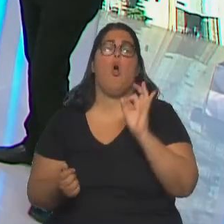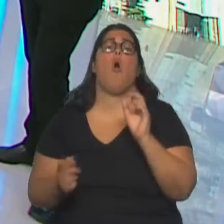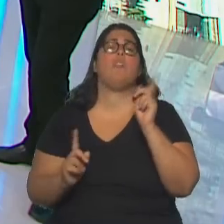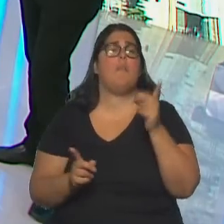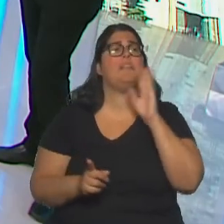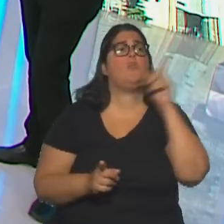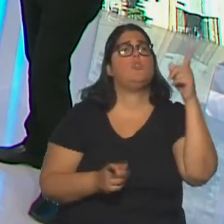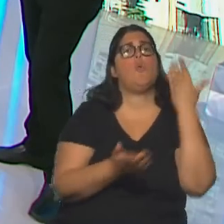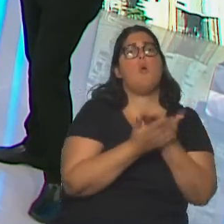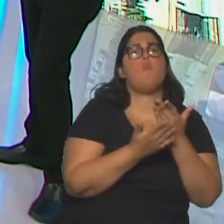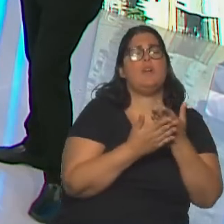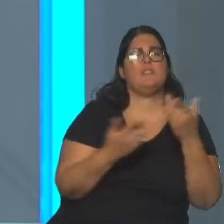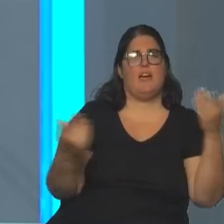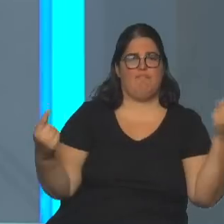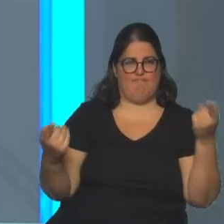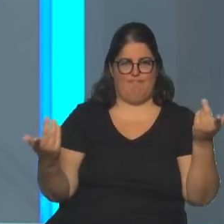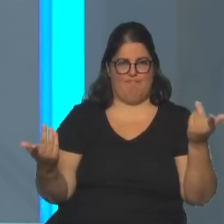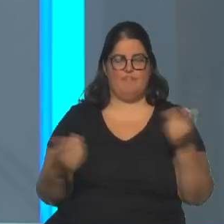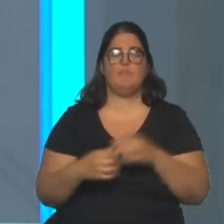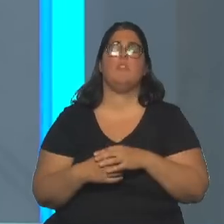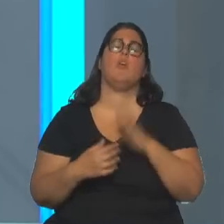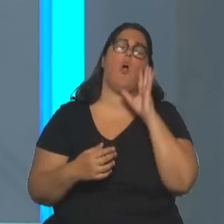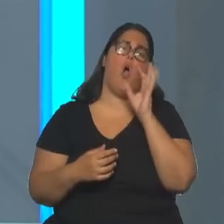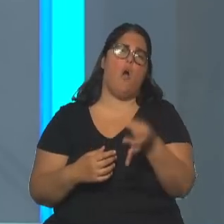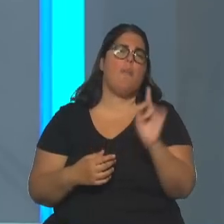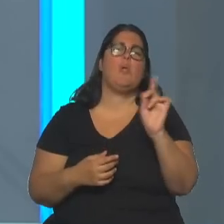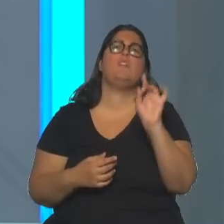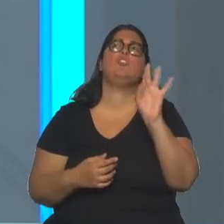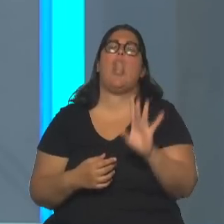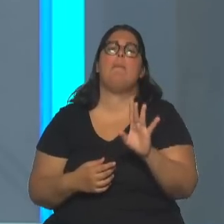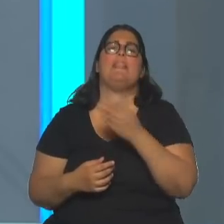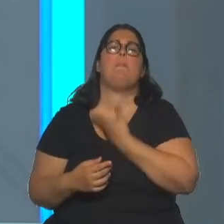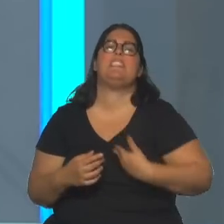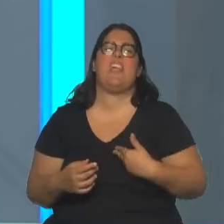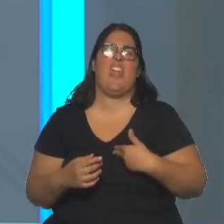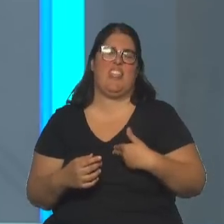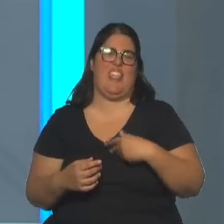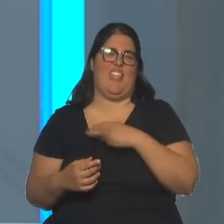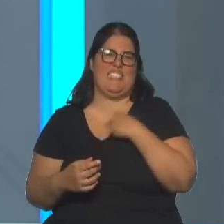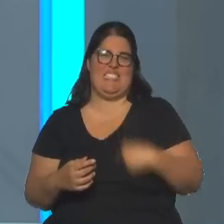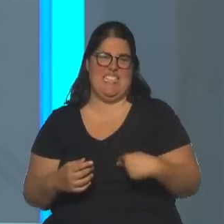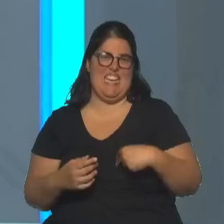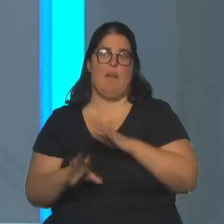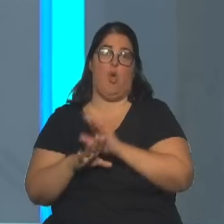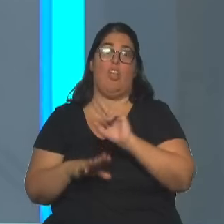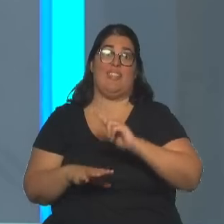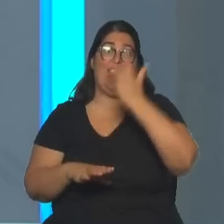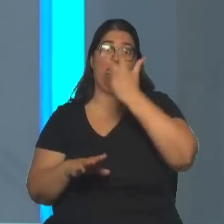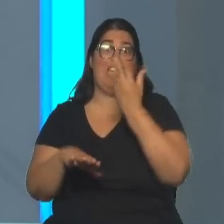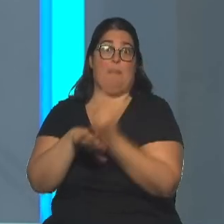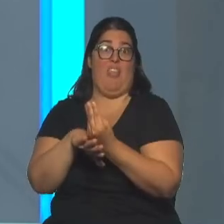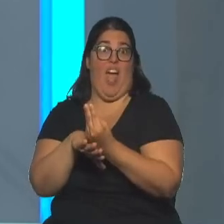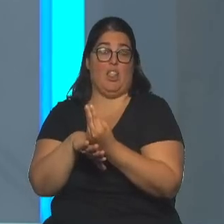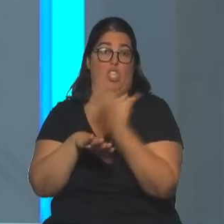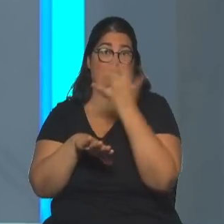del otro lado? Obviamente, no solo está un Xi Jinping que comienza un tercer mandato de